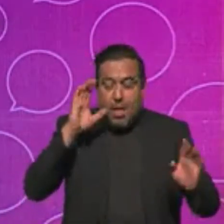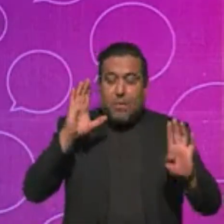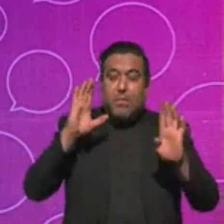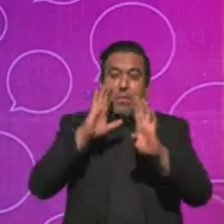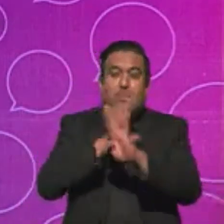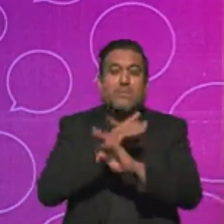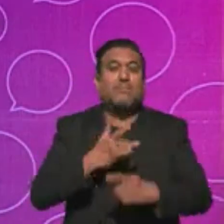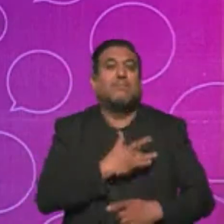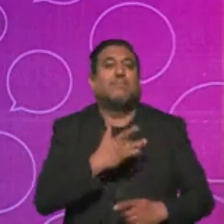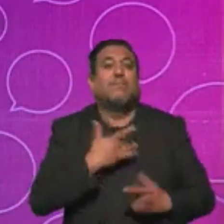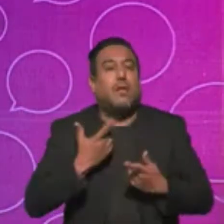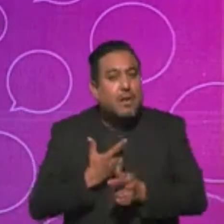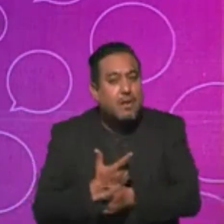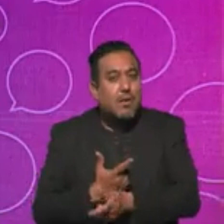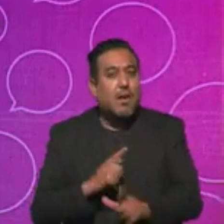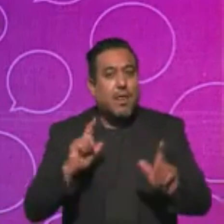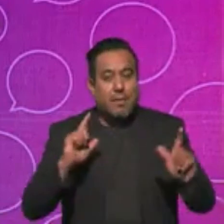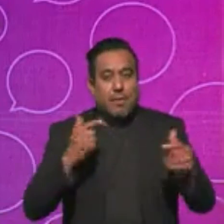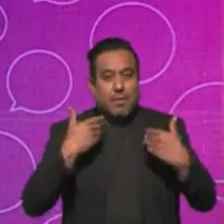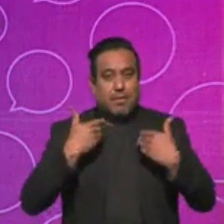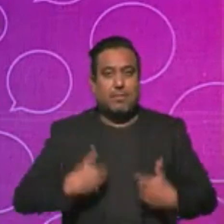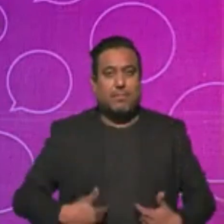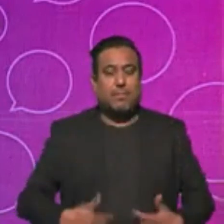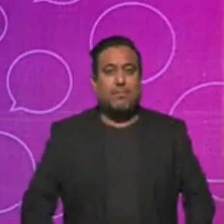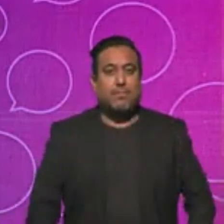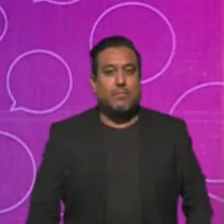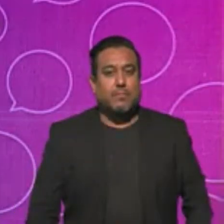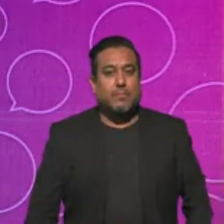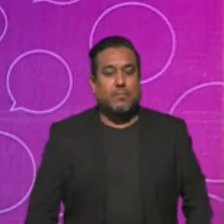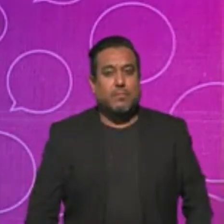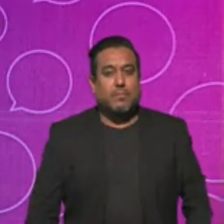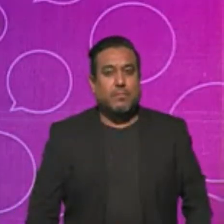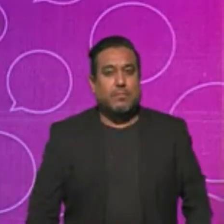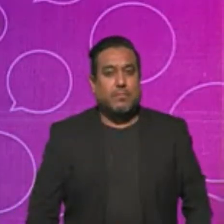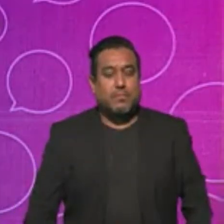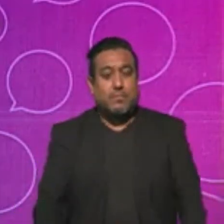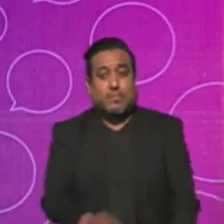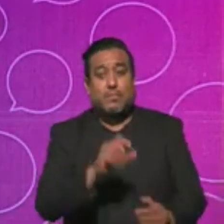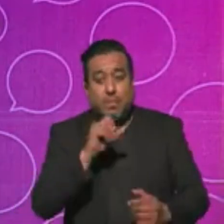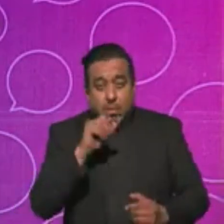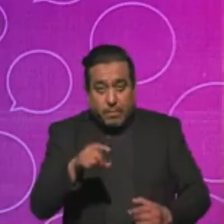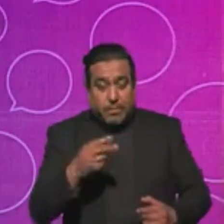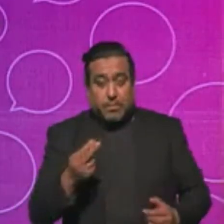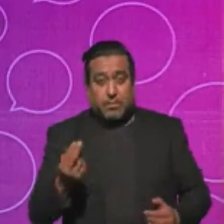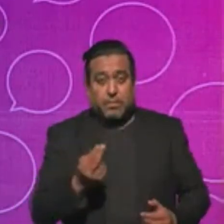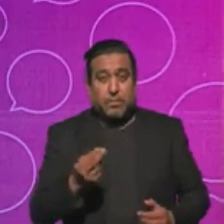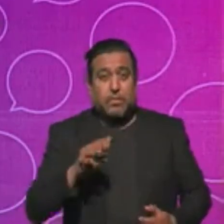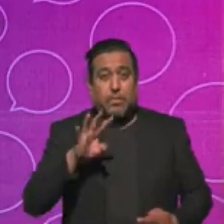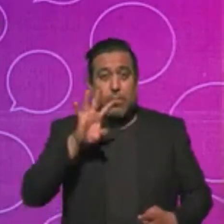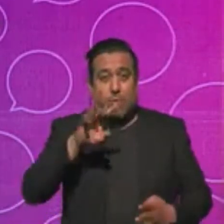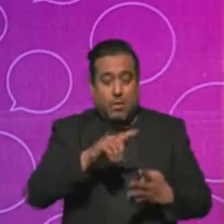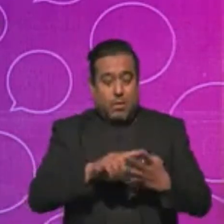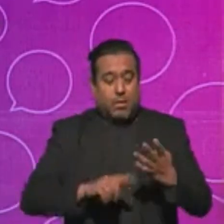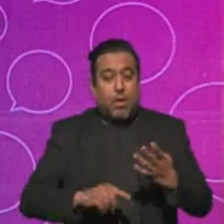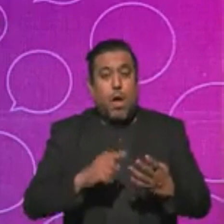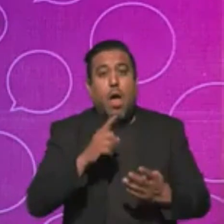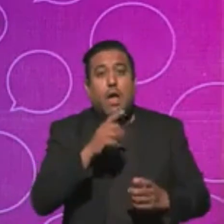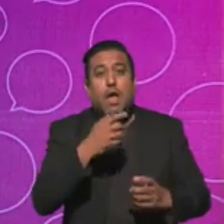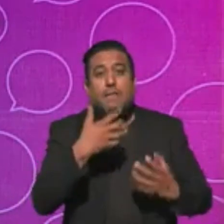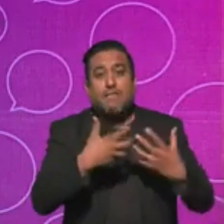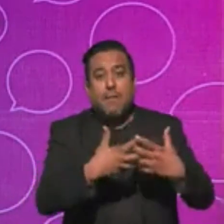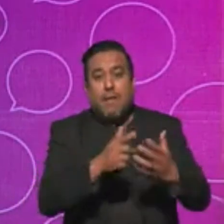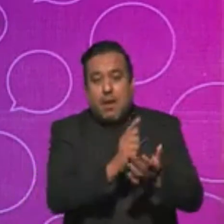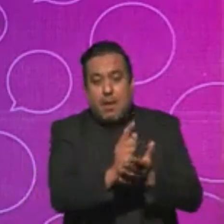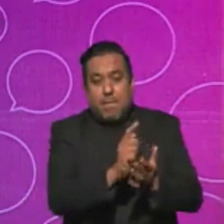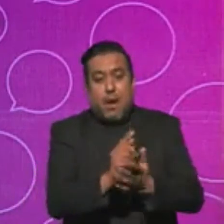la libertad de la libre personalidad también necesitamos cuatro plantas tratadoras de agua en